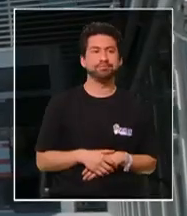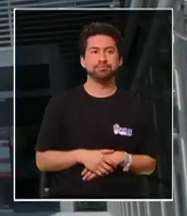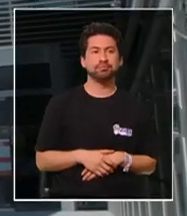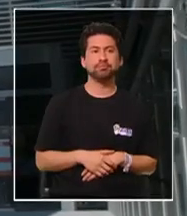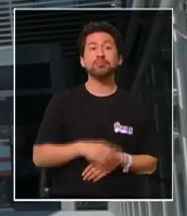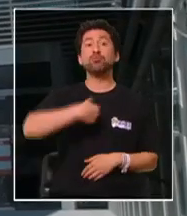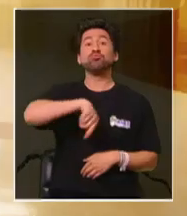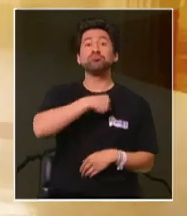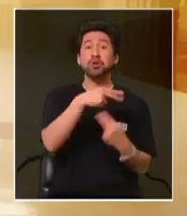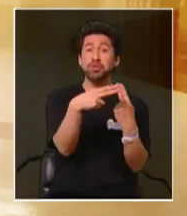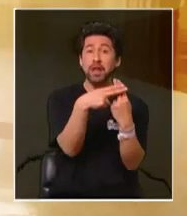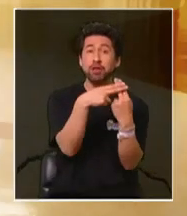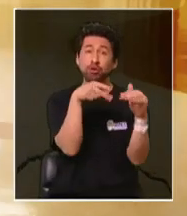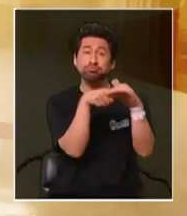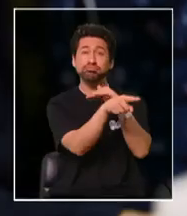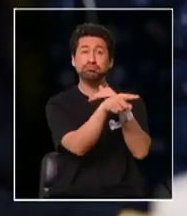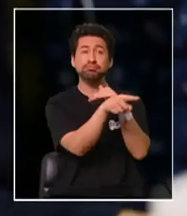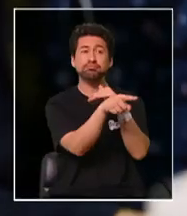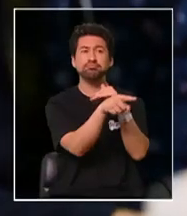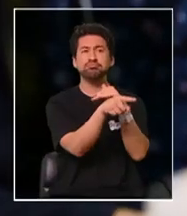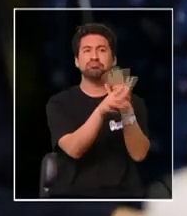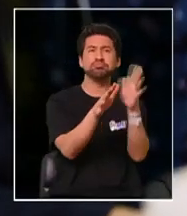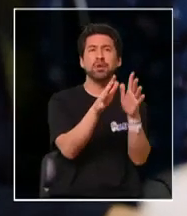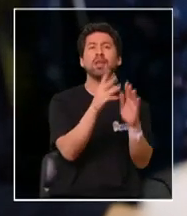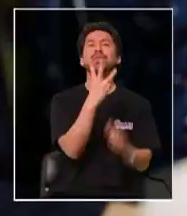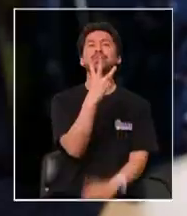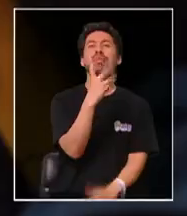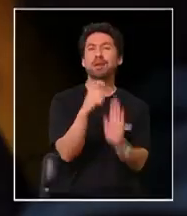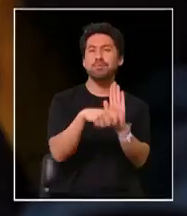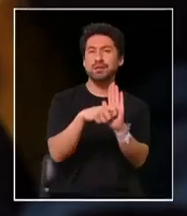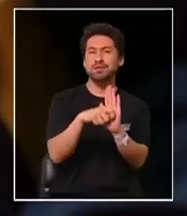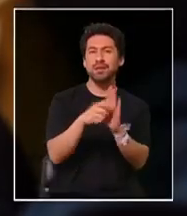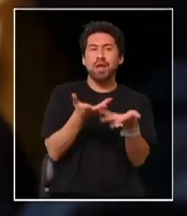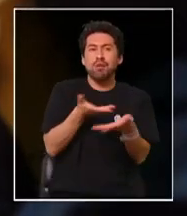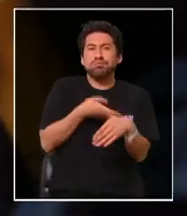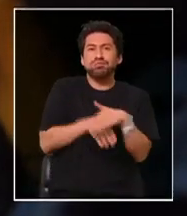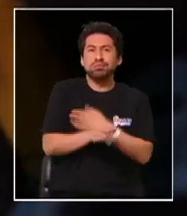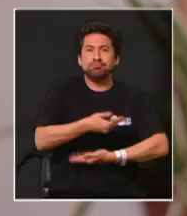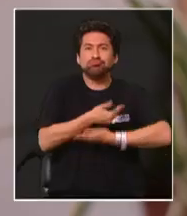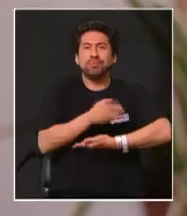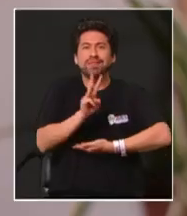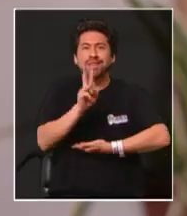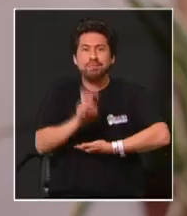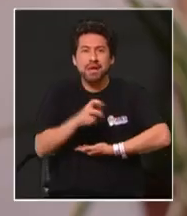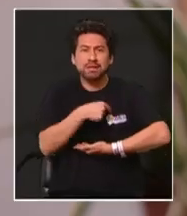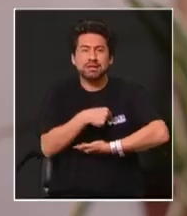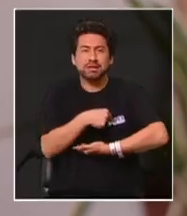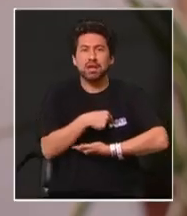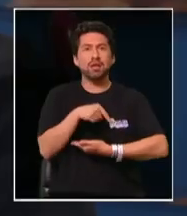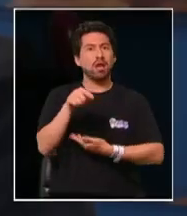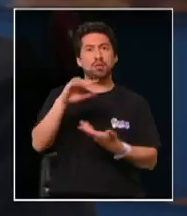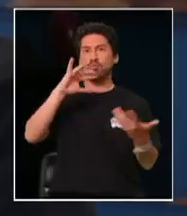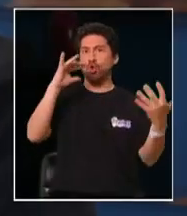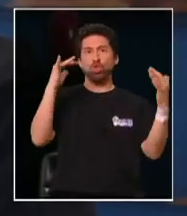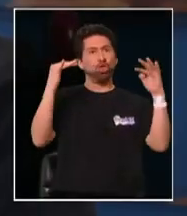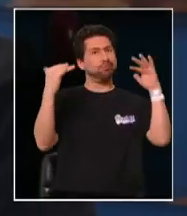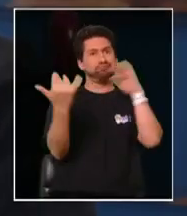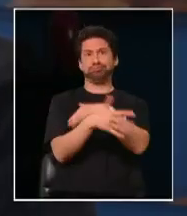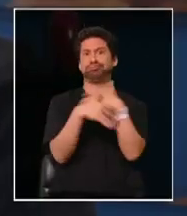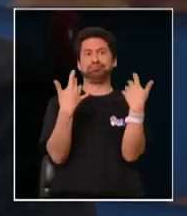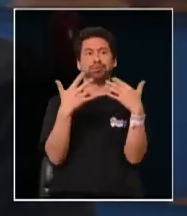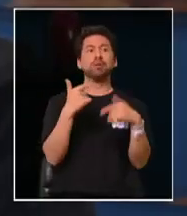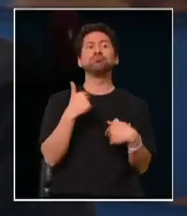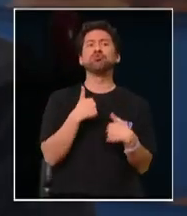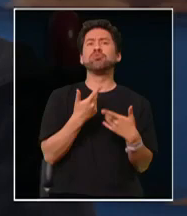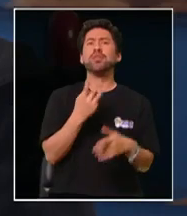Nosotros entramos a Teletón a los 3 meses de que tenía Elian. Y nos cambió el mundo. Yo voy a Teletón desde